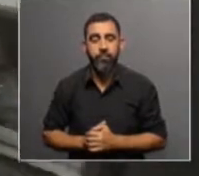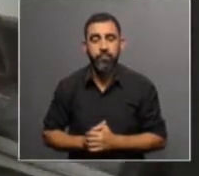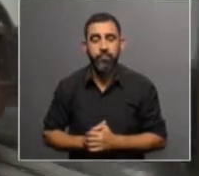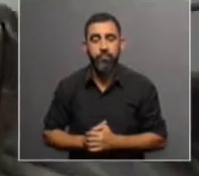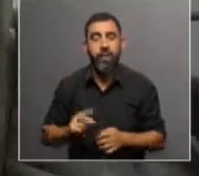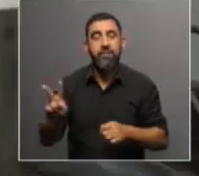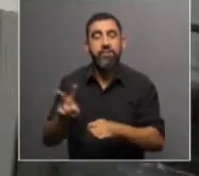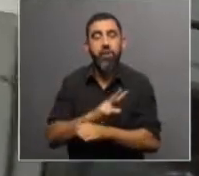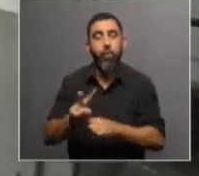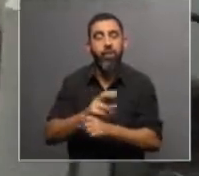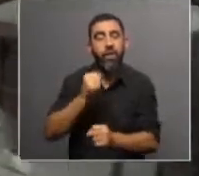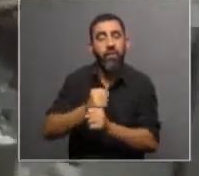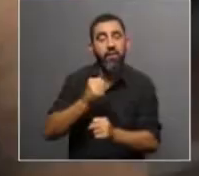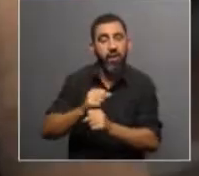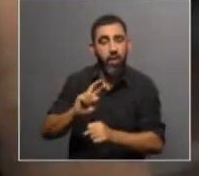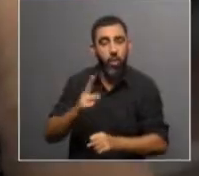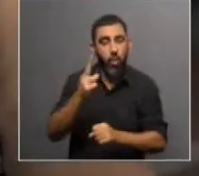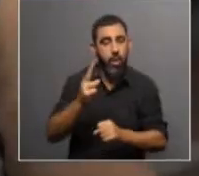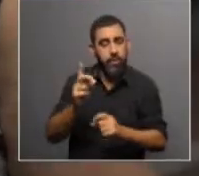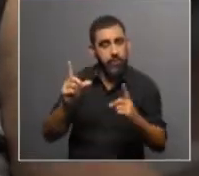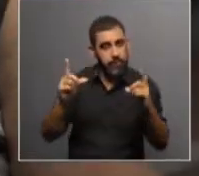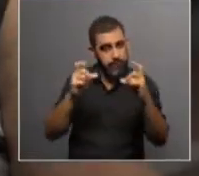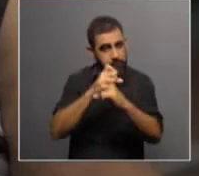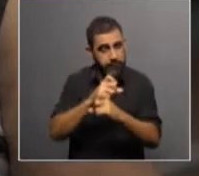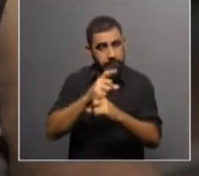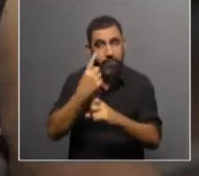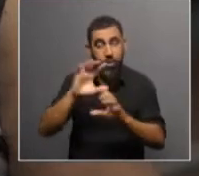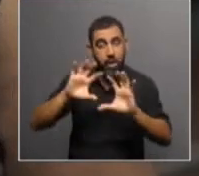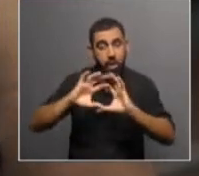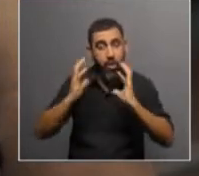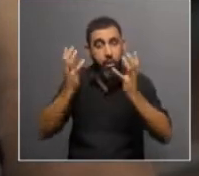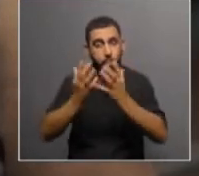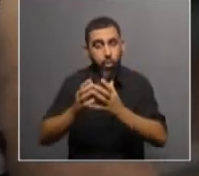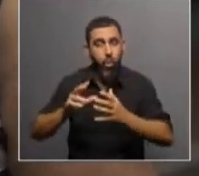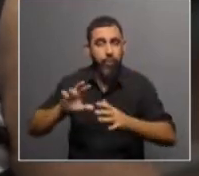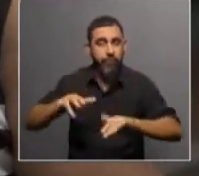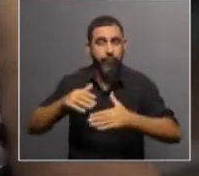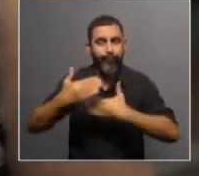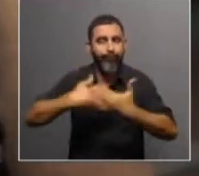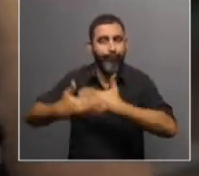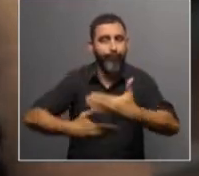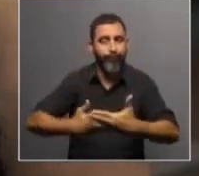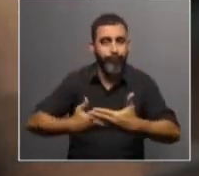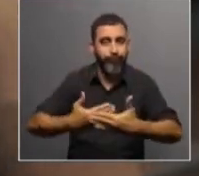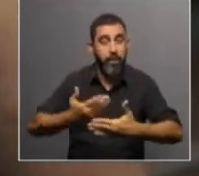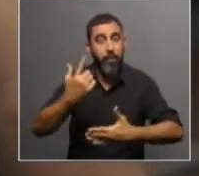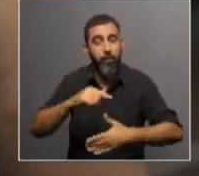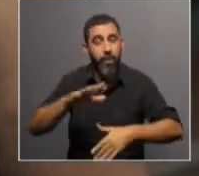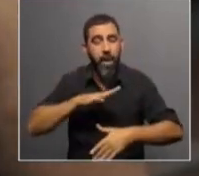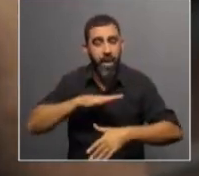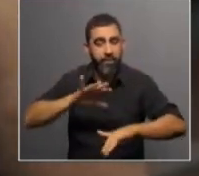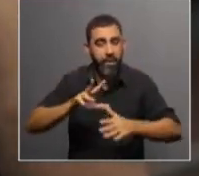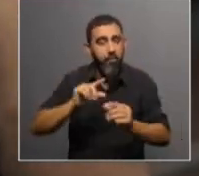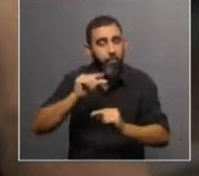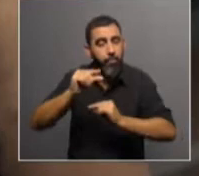La seguridad laboral aquí en Uruguay está gateando, mientras que en el resto de Latinoamérica camina, ¿no? Pero ya está